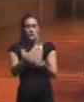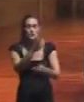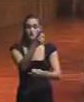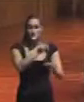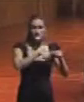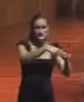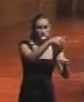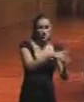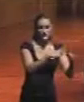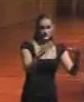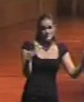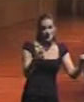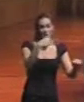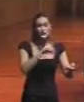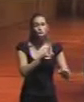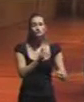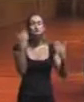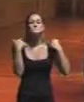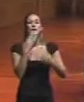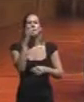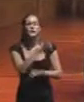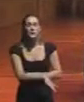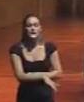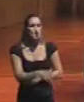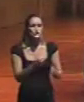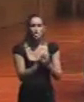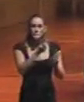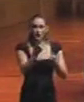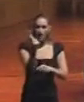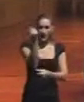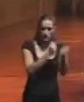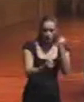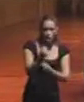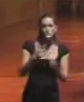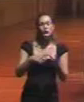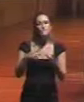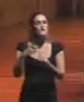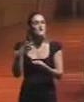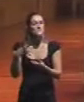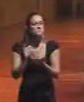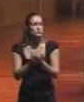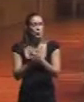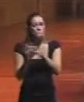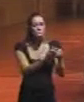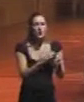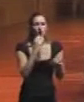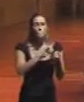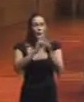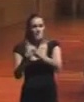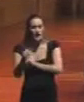en la universidad al que le corresponde la supervisión de su actividad de carácter económico y cuya regulación se ha visto modificada por